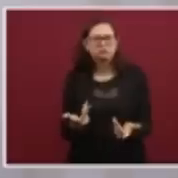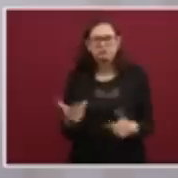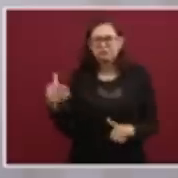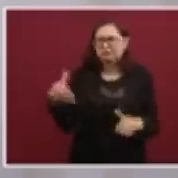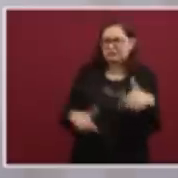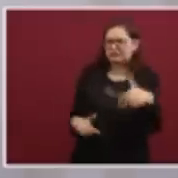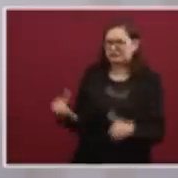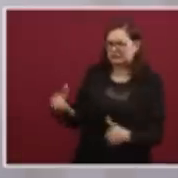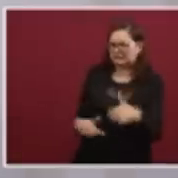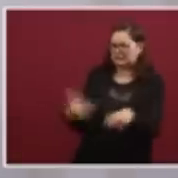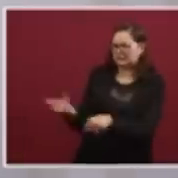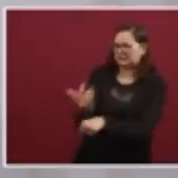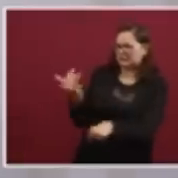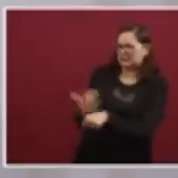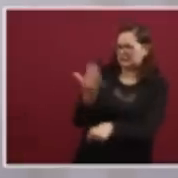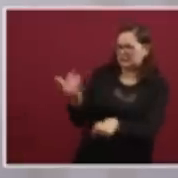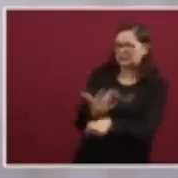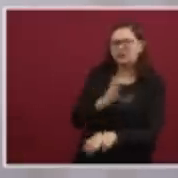irritación,